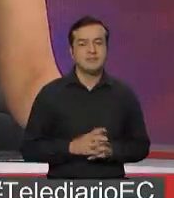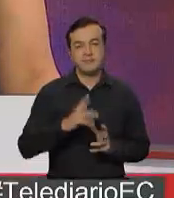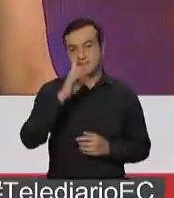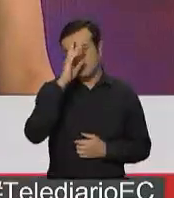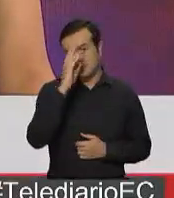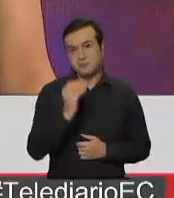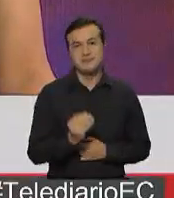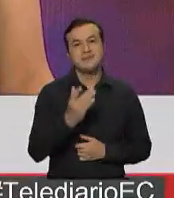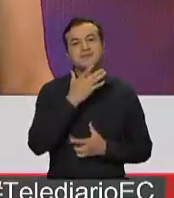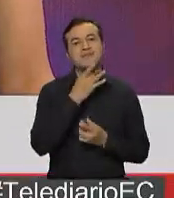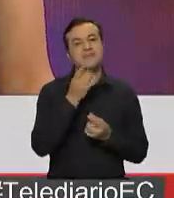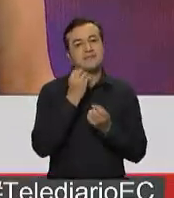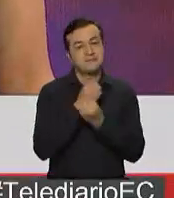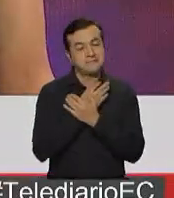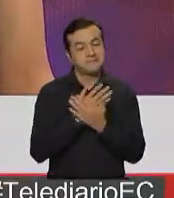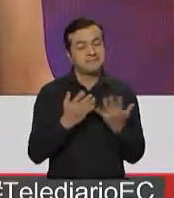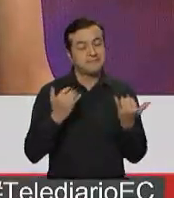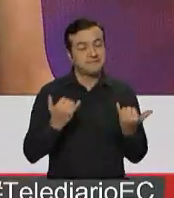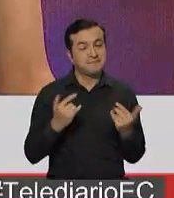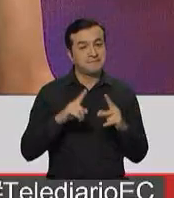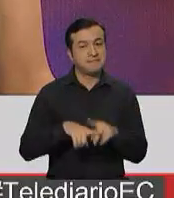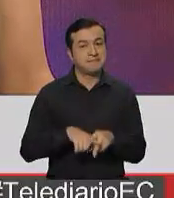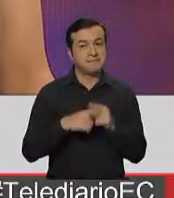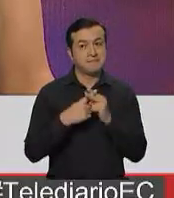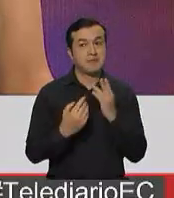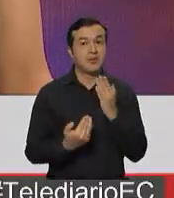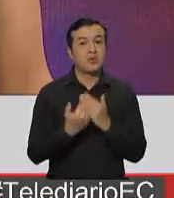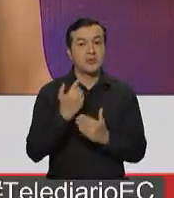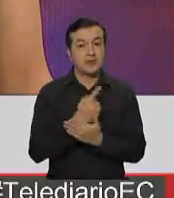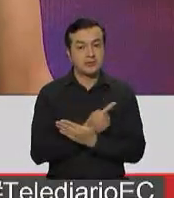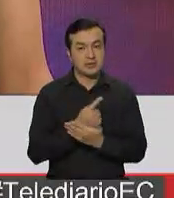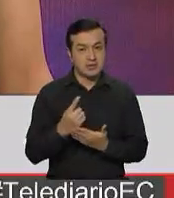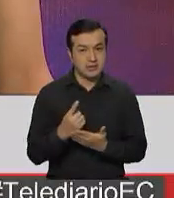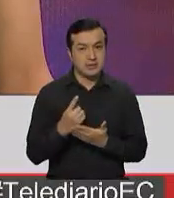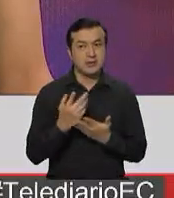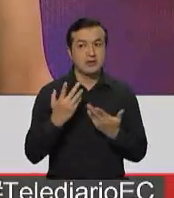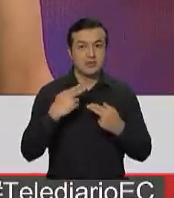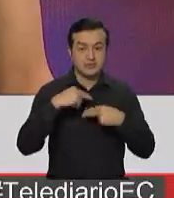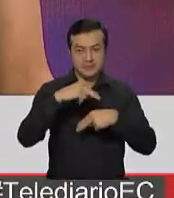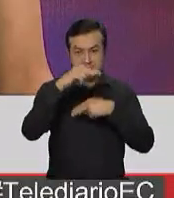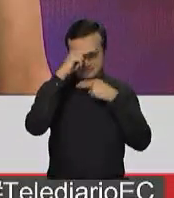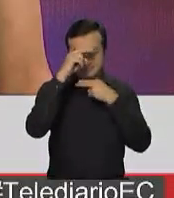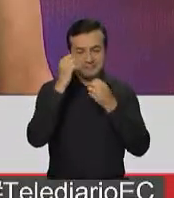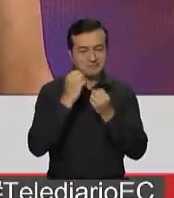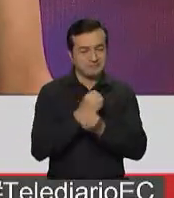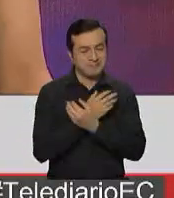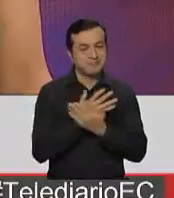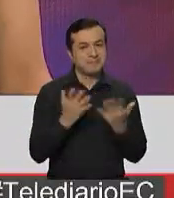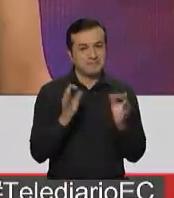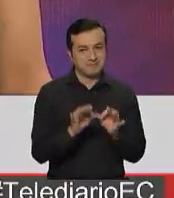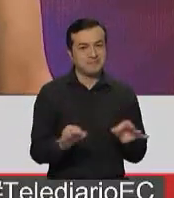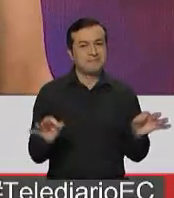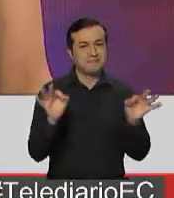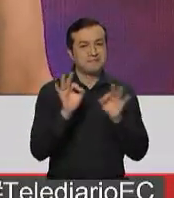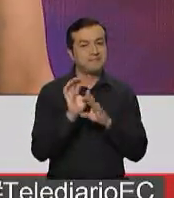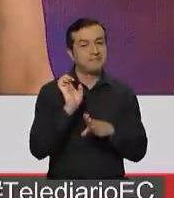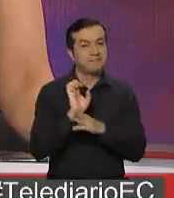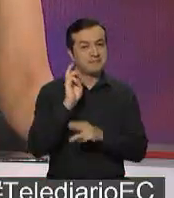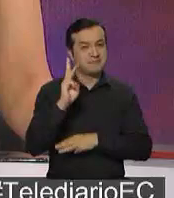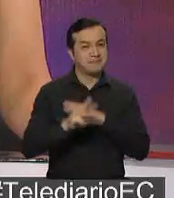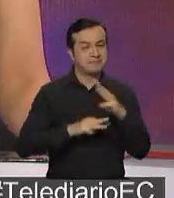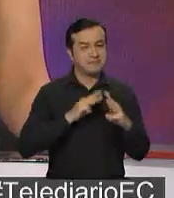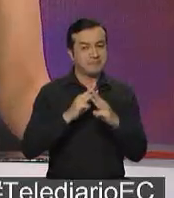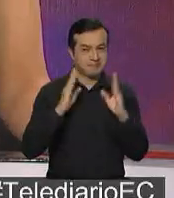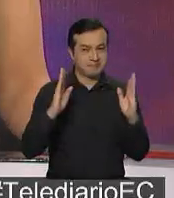Muy buenos días, es un gusto acompañarles en este inicio de una nueva semana. Aquí en Telediario tenemos las noticias más importantes del país y del